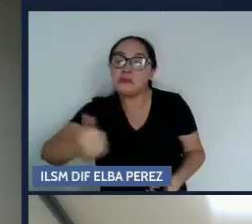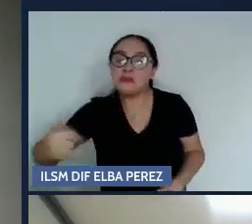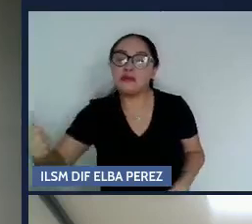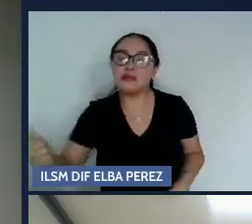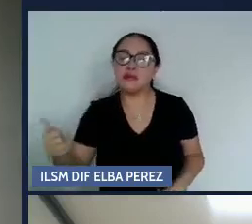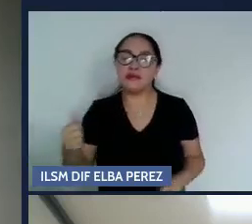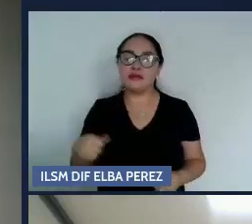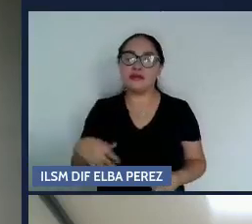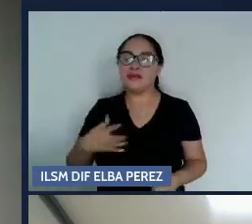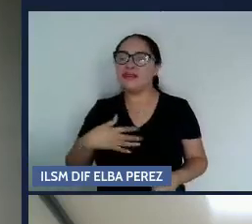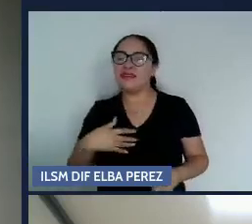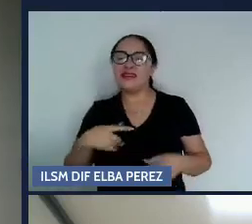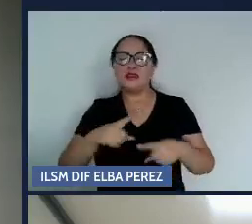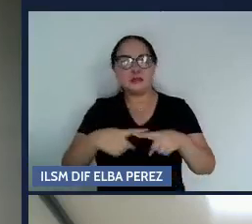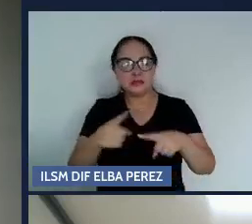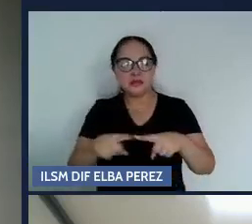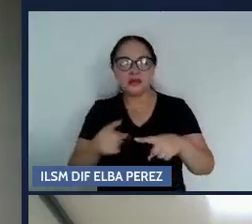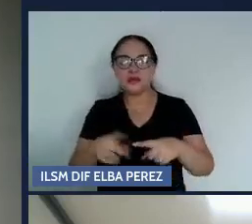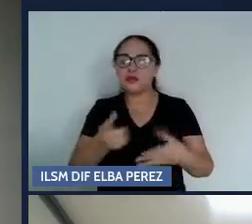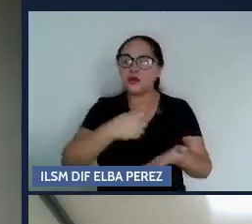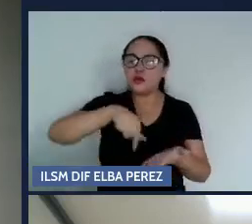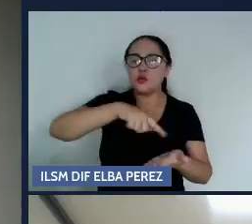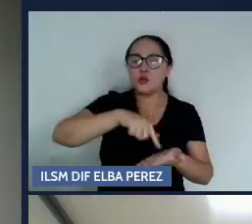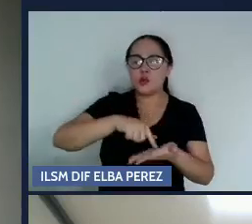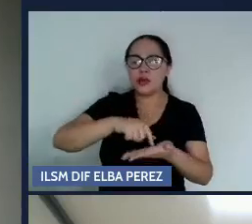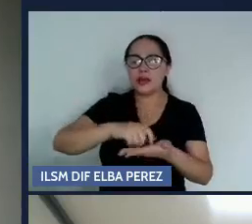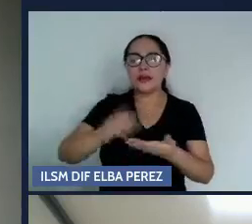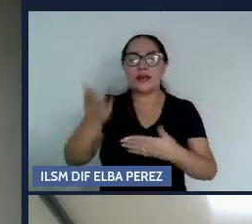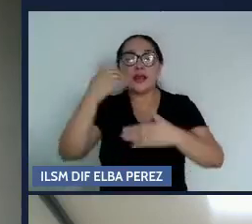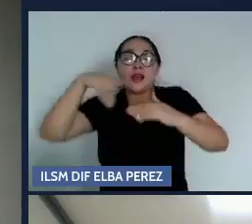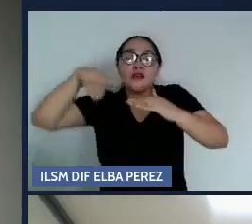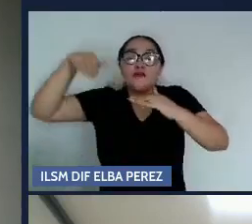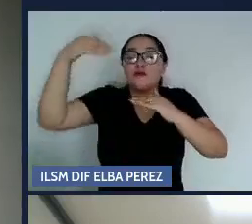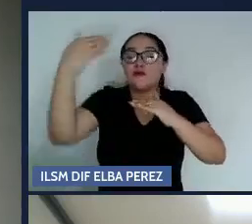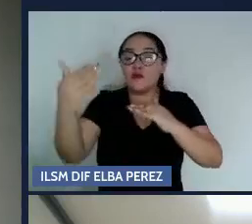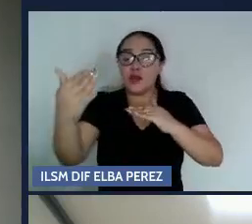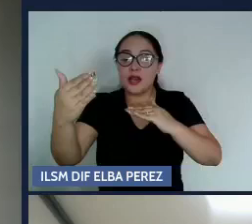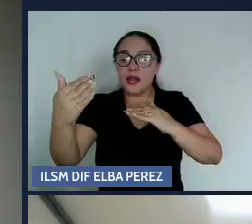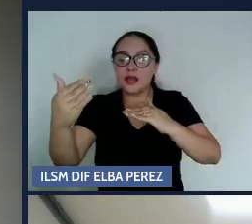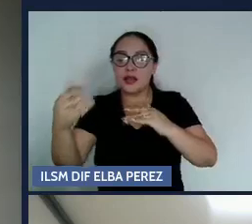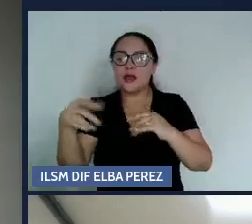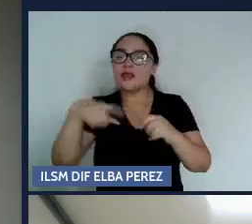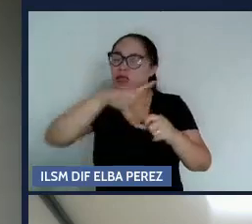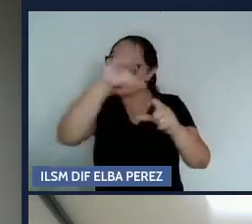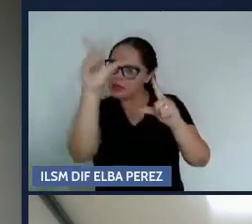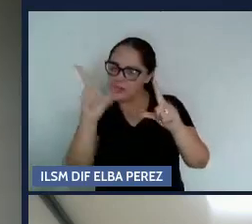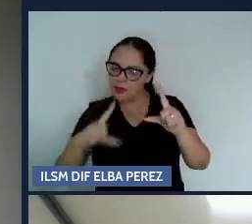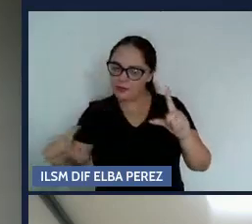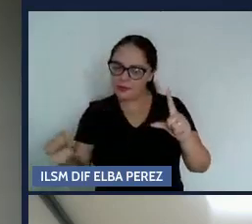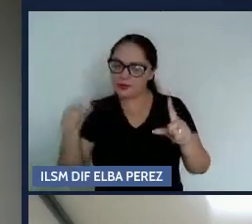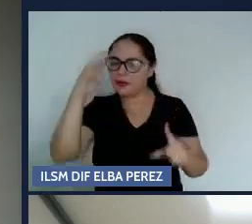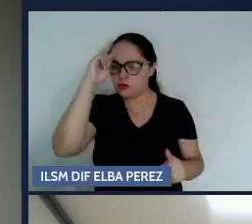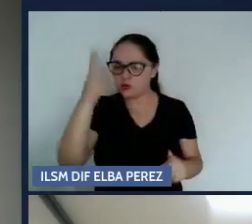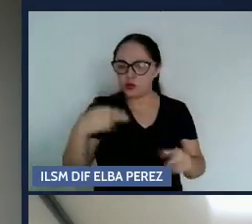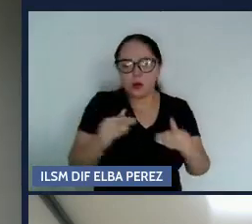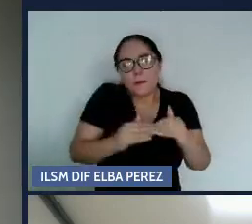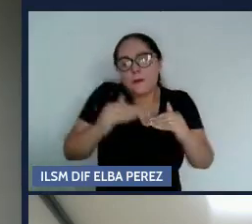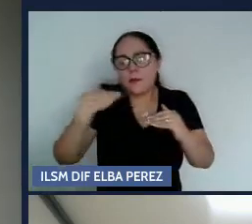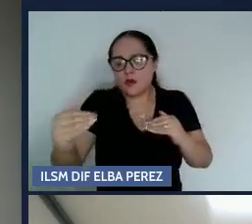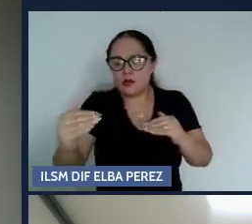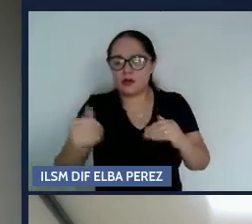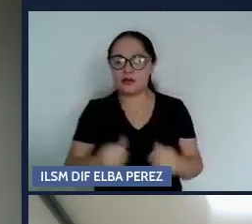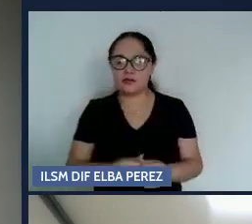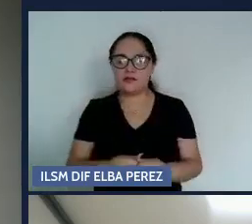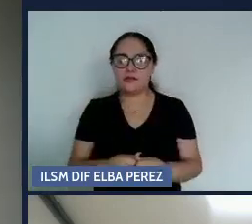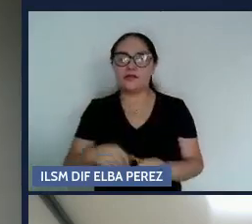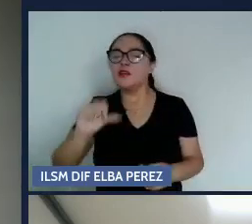que tienen efectos en territorio nacional. Tenemos también competencia cuando hay conductas